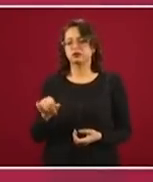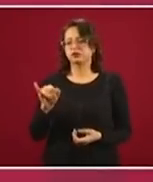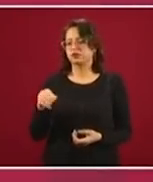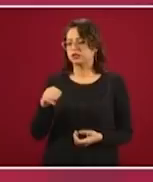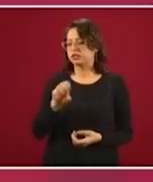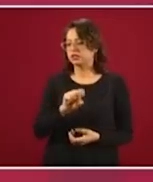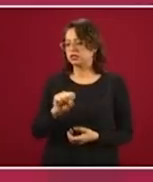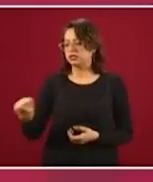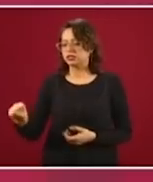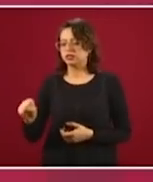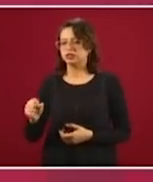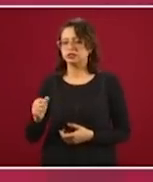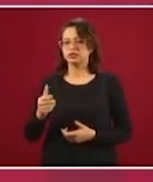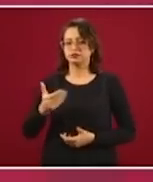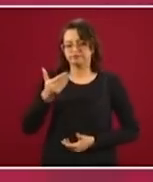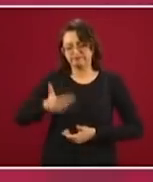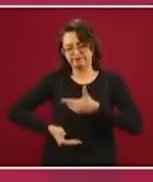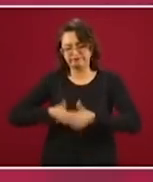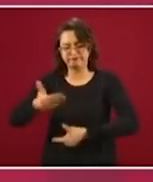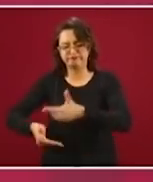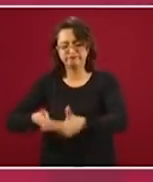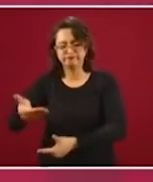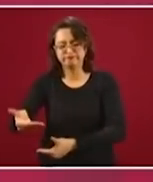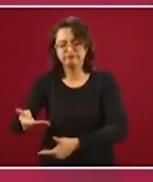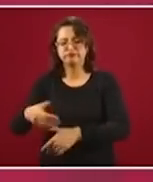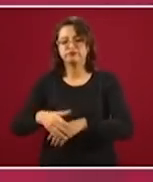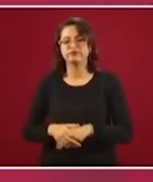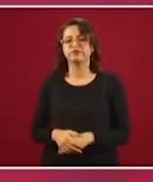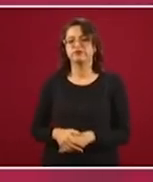IMSS-Prospera, Progresa,